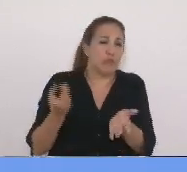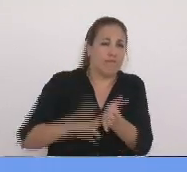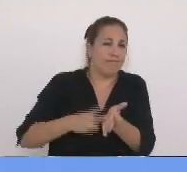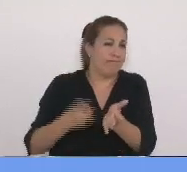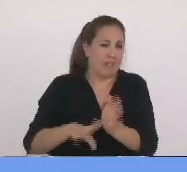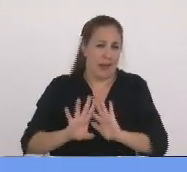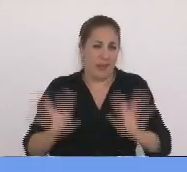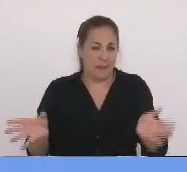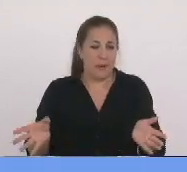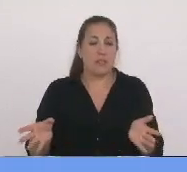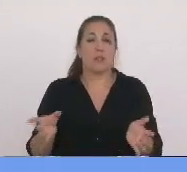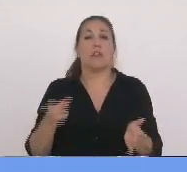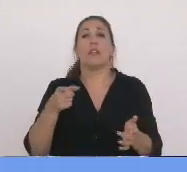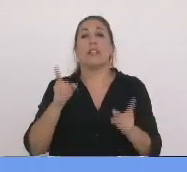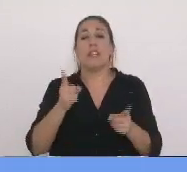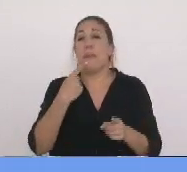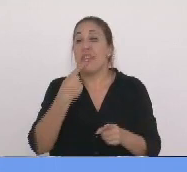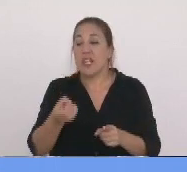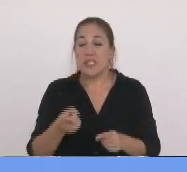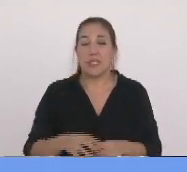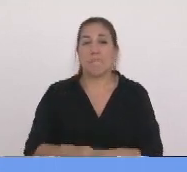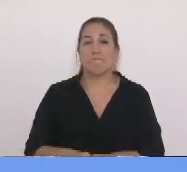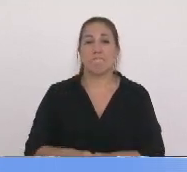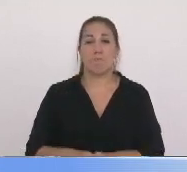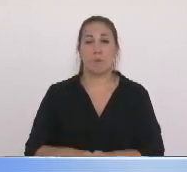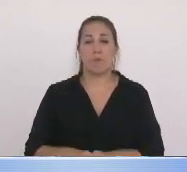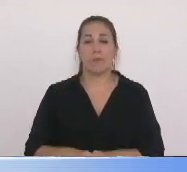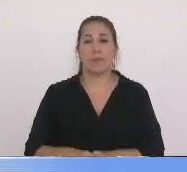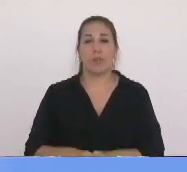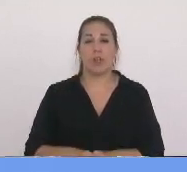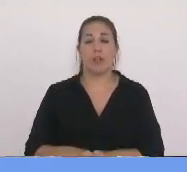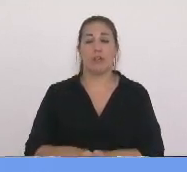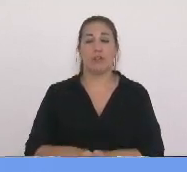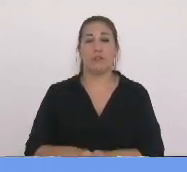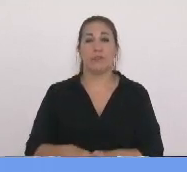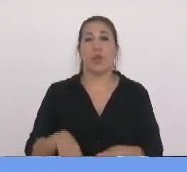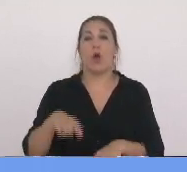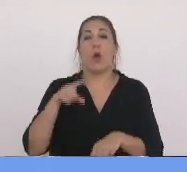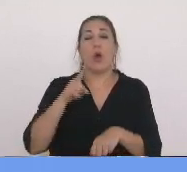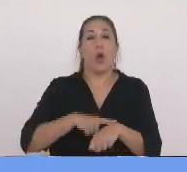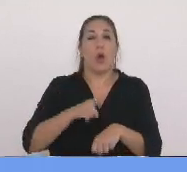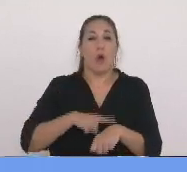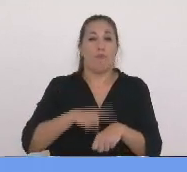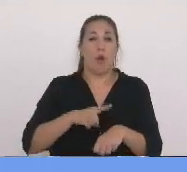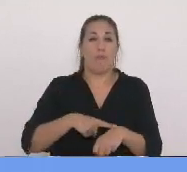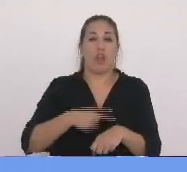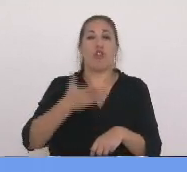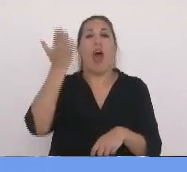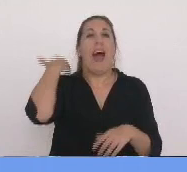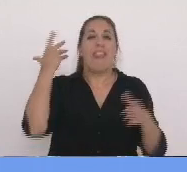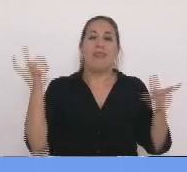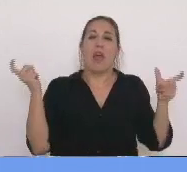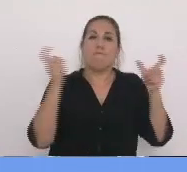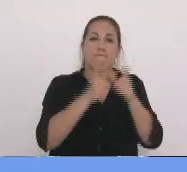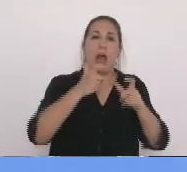también se dijo en el momento cuando se reunieron los constituyentes en la asamblea